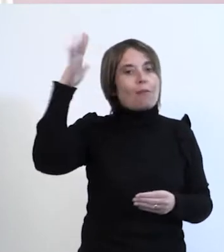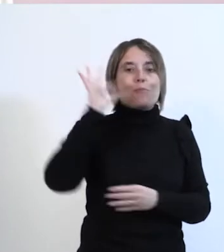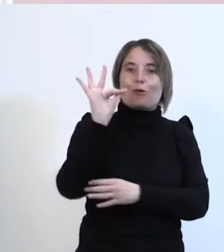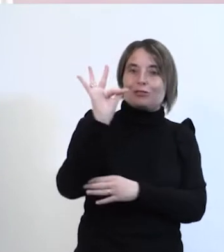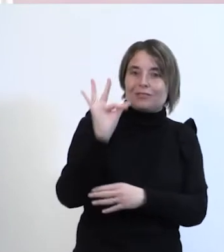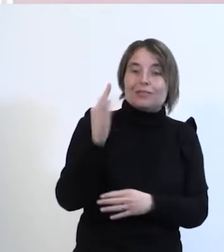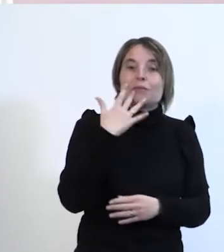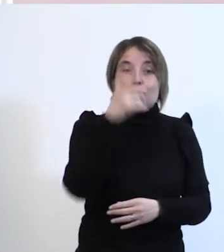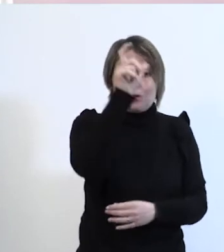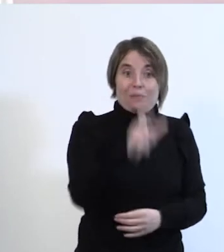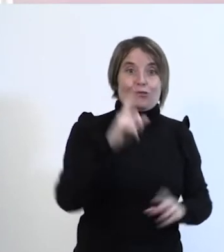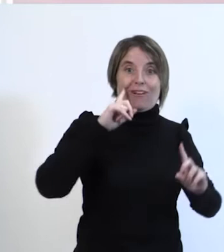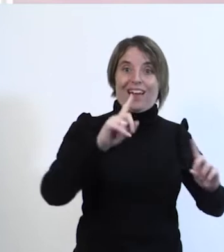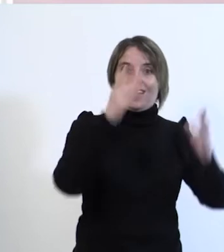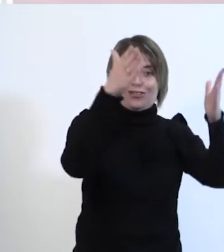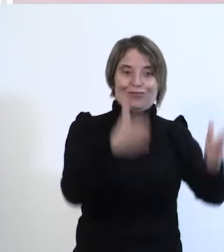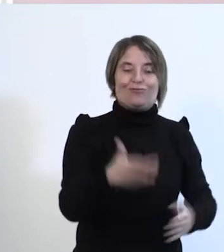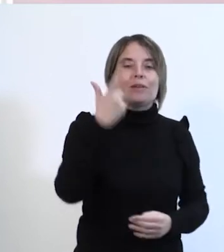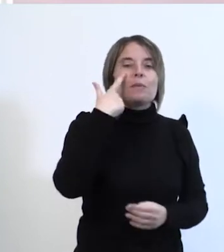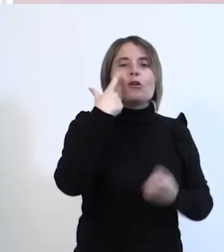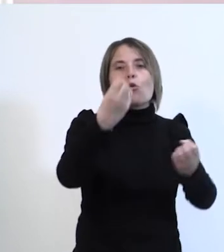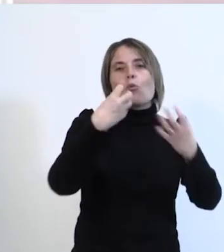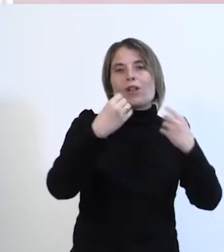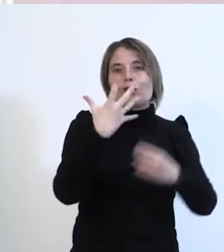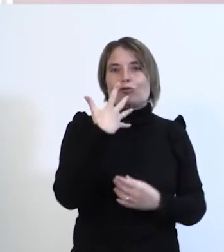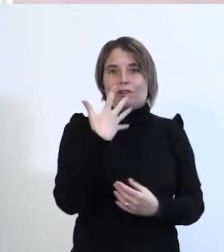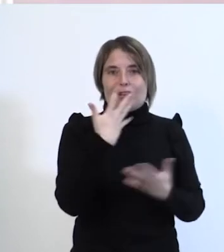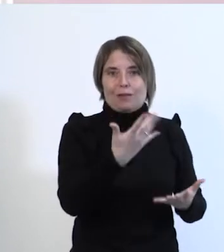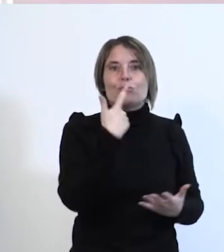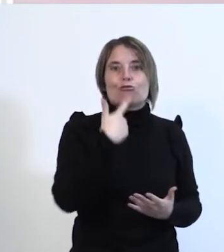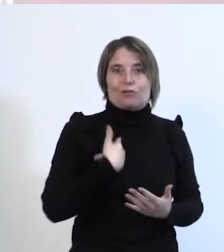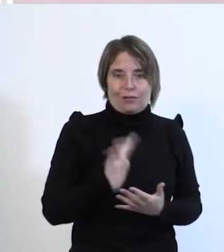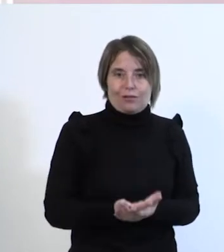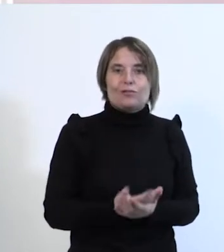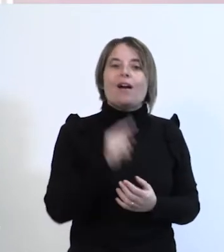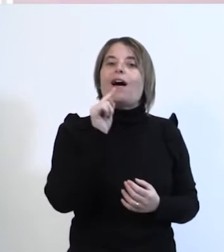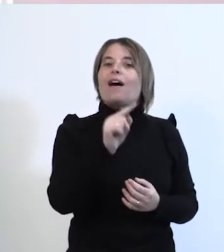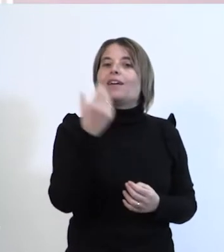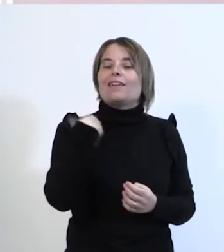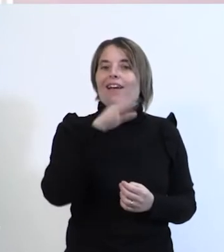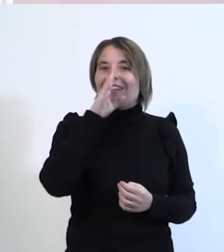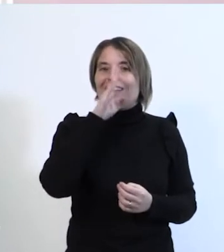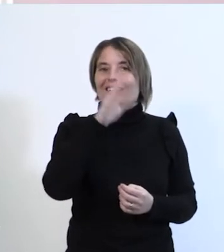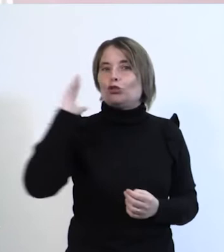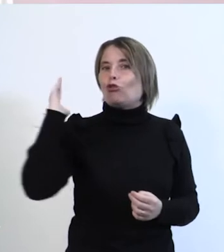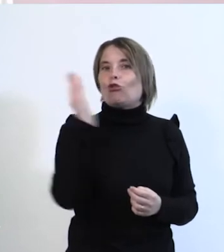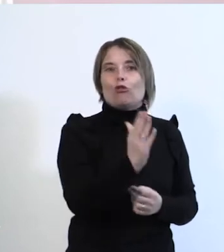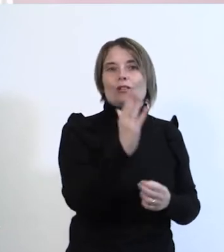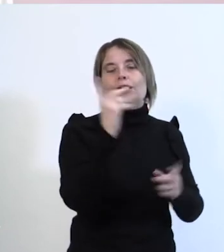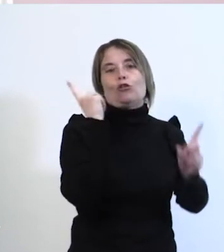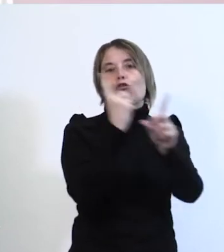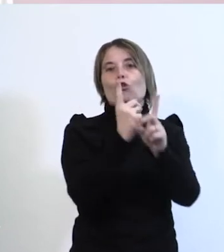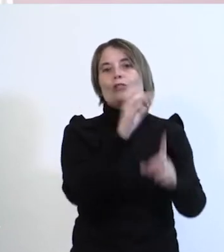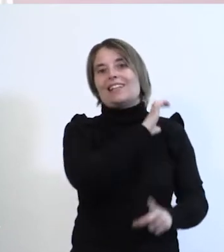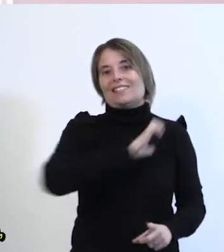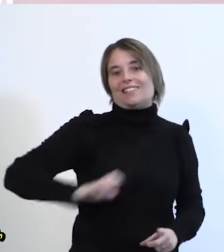optimista, nos hablabas ahora ya de un caso en particular, ¿verdad? Pero cuéntanos estos casos de los que mencionaba, en los que directamente hay una condena